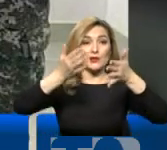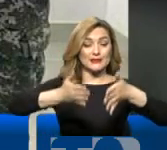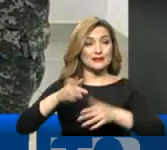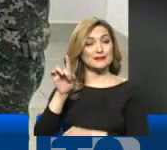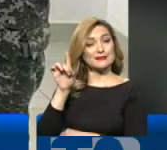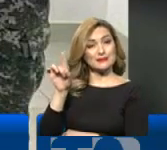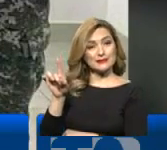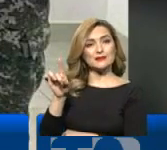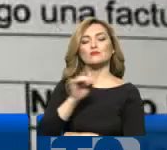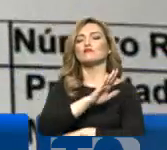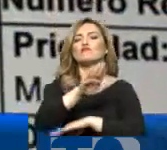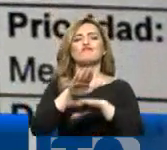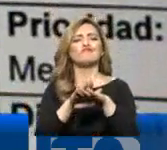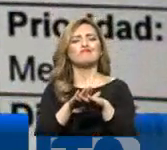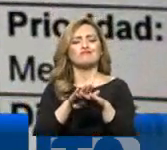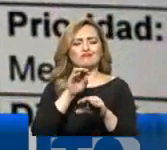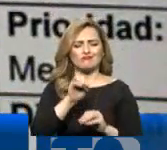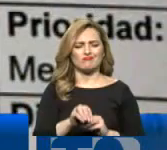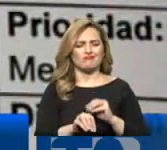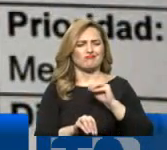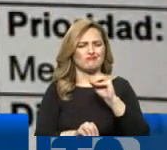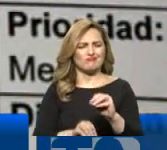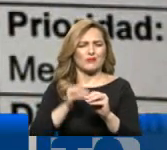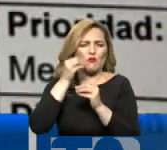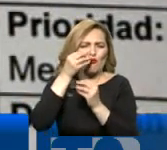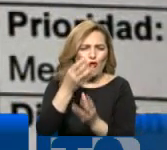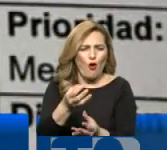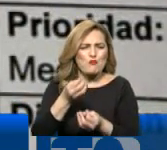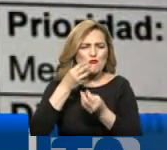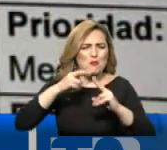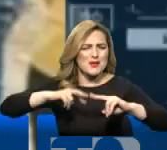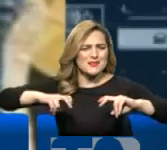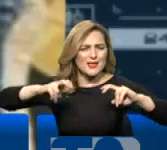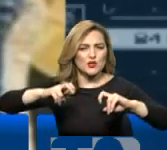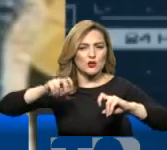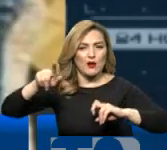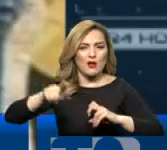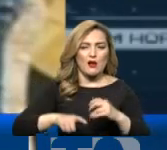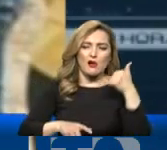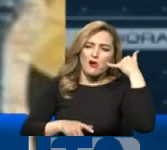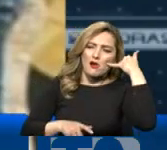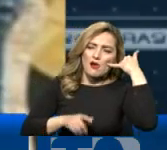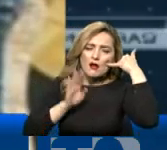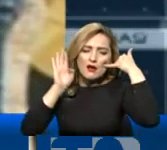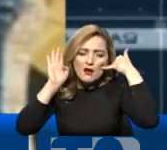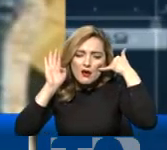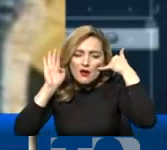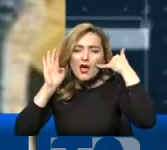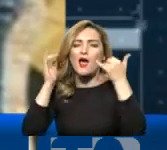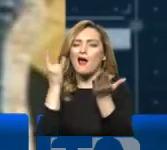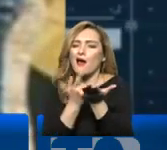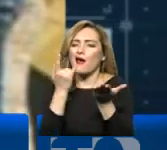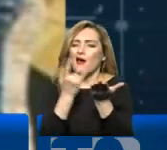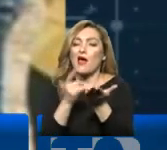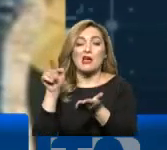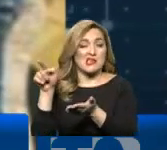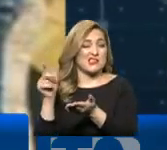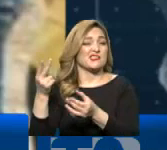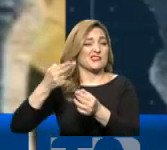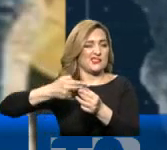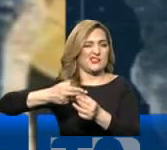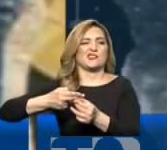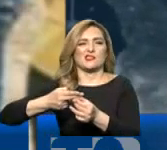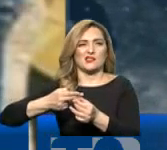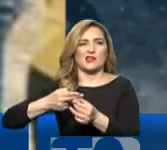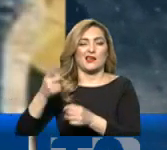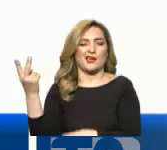mencionado en reiteradas ocasiones en los informes de interceptación telefónica en este caso, y el titular del SECOP, René Tamayo, deberán rendir